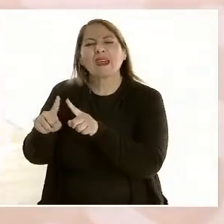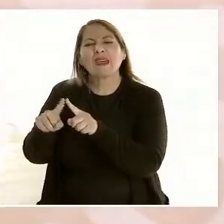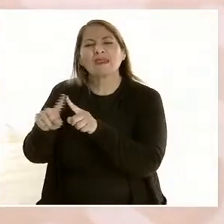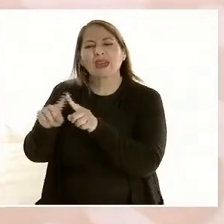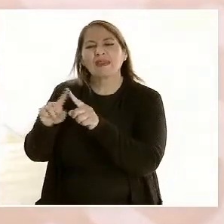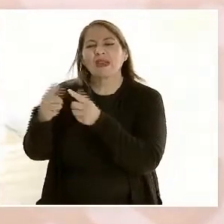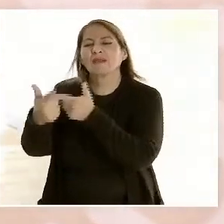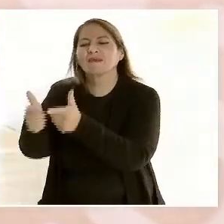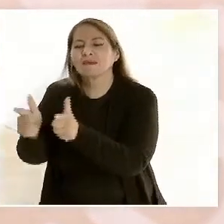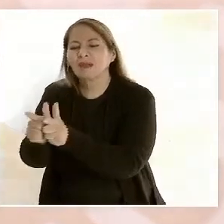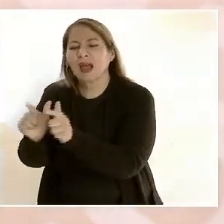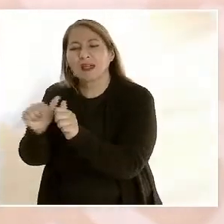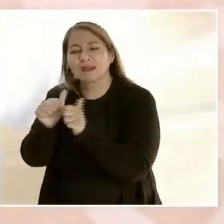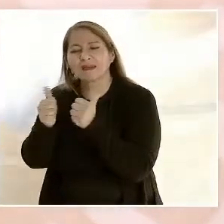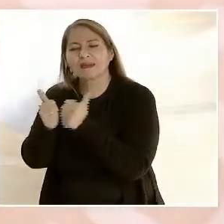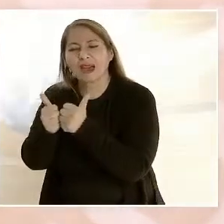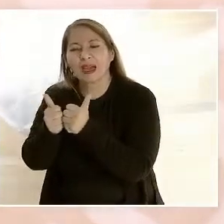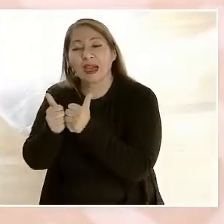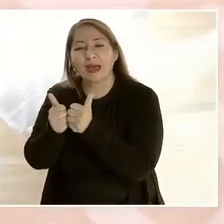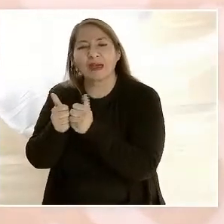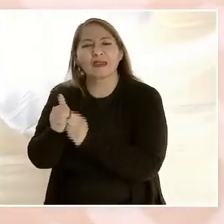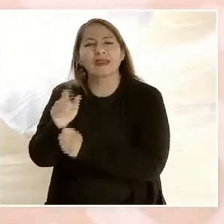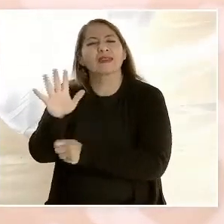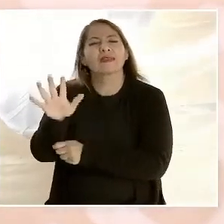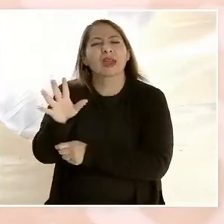delictuosa y de lavado de dinero.